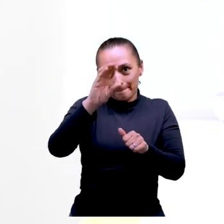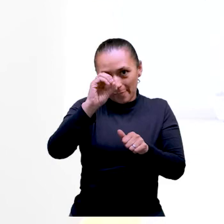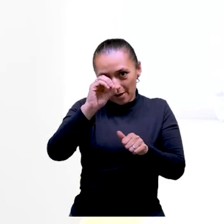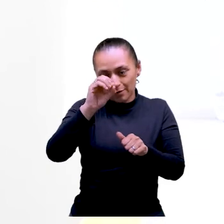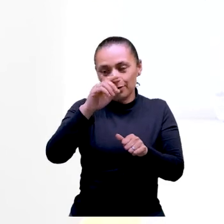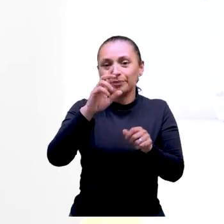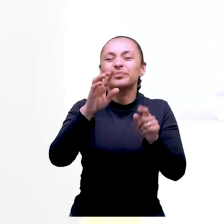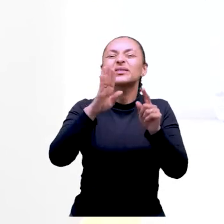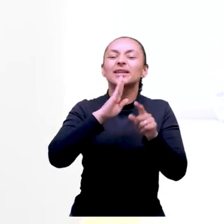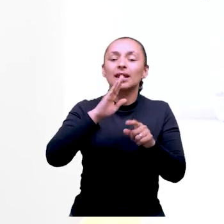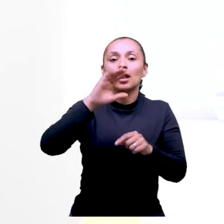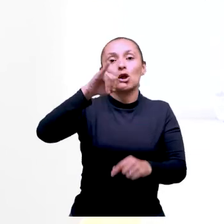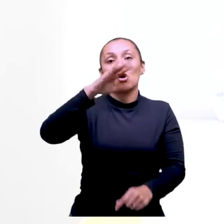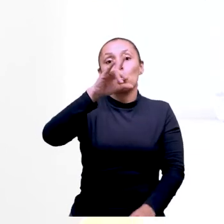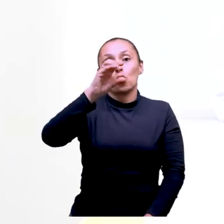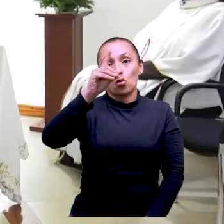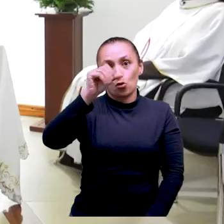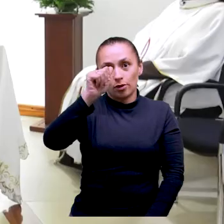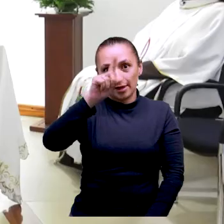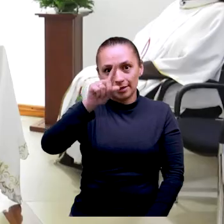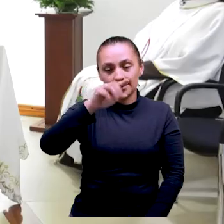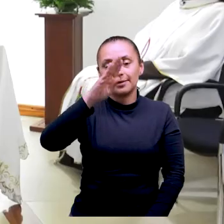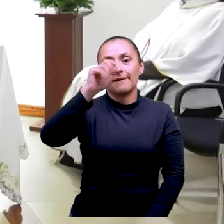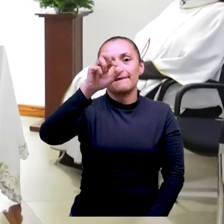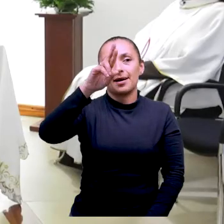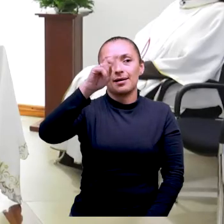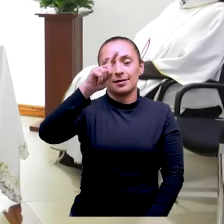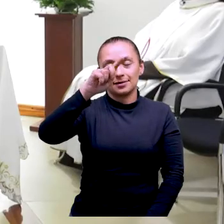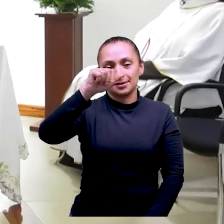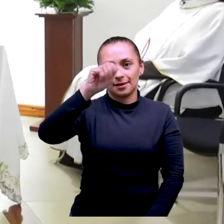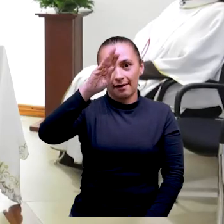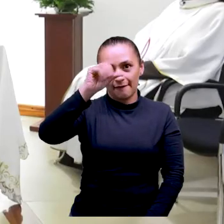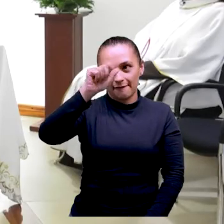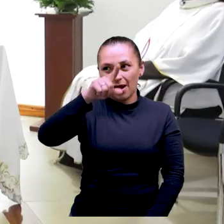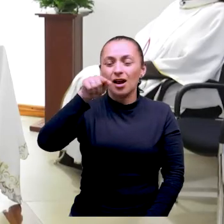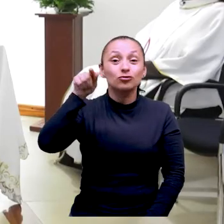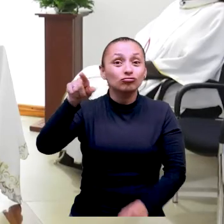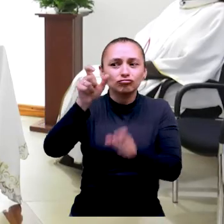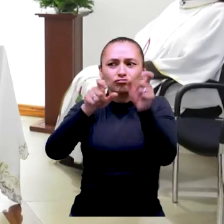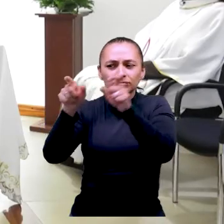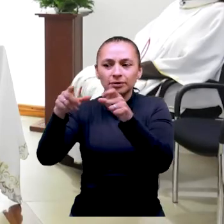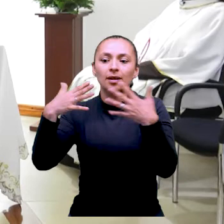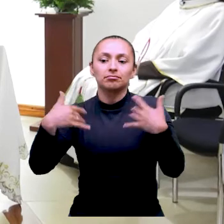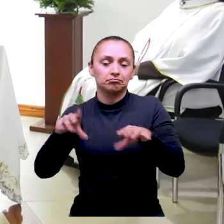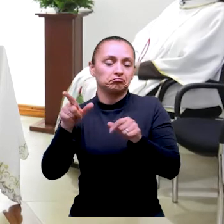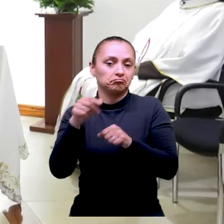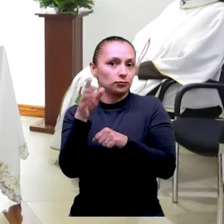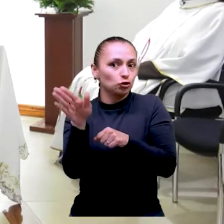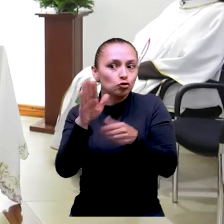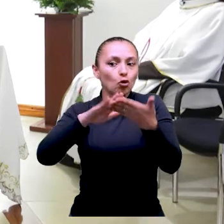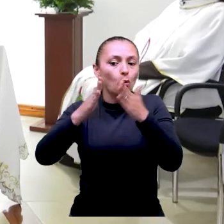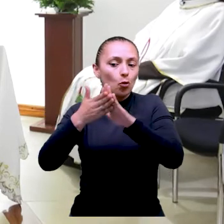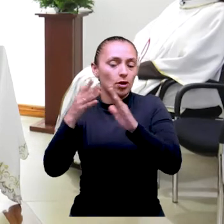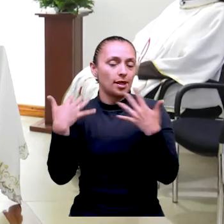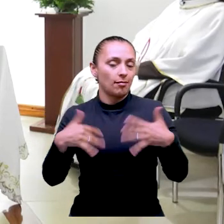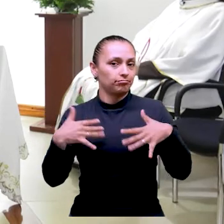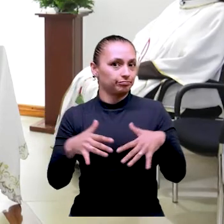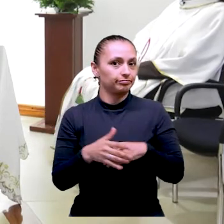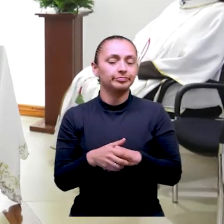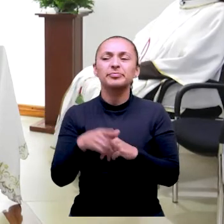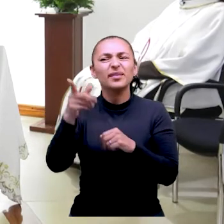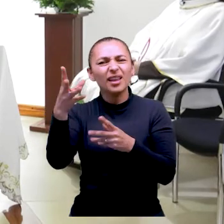escogieron a fugas marchaban y así las hombres aumentos en la comunidad